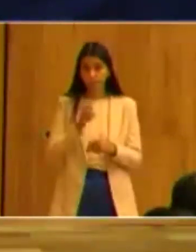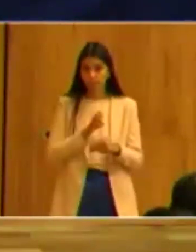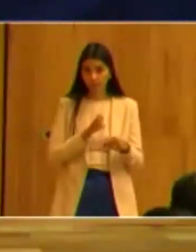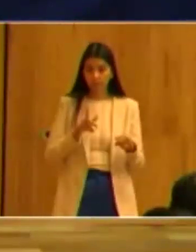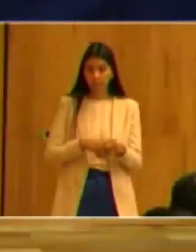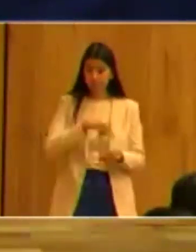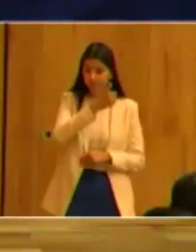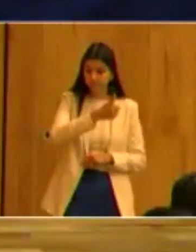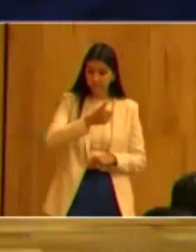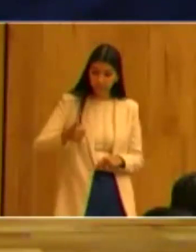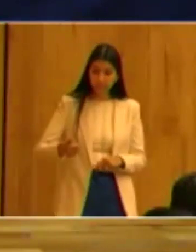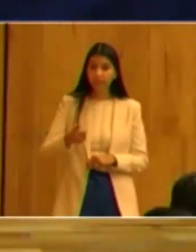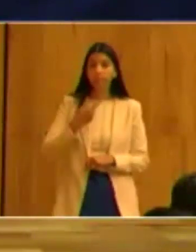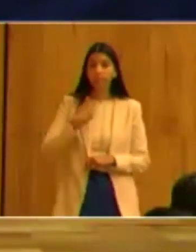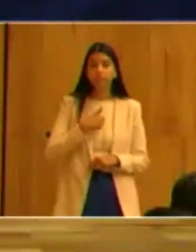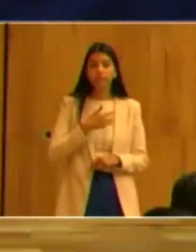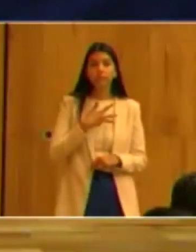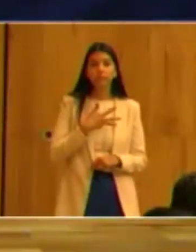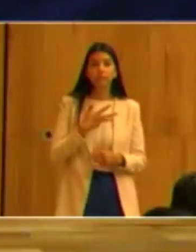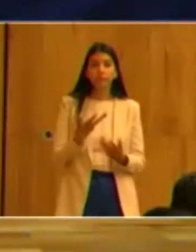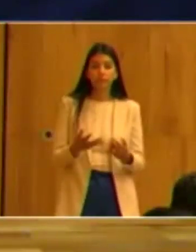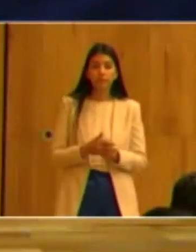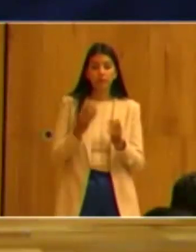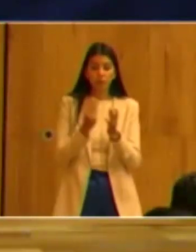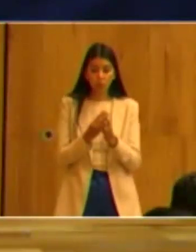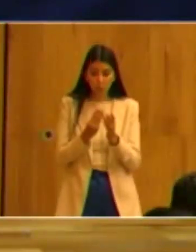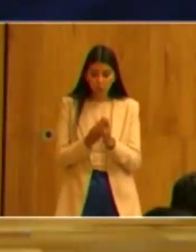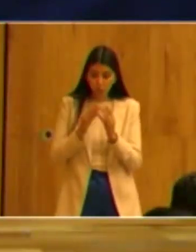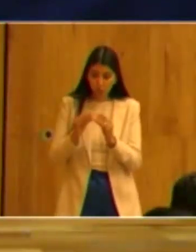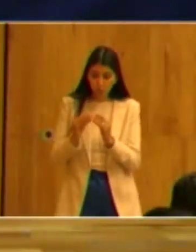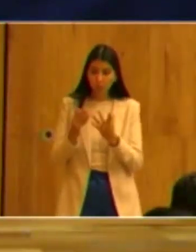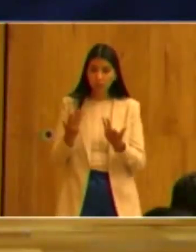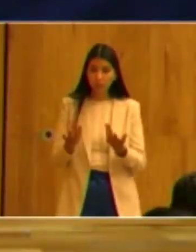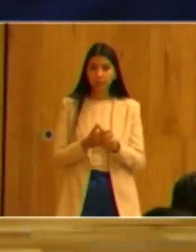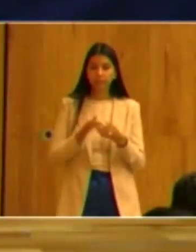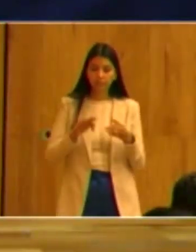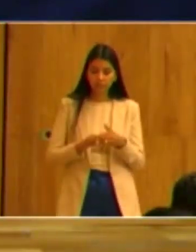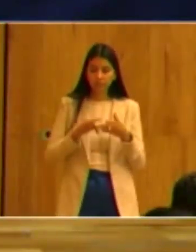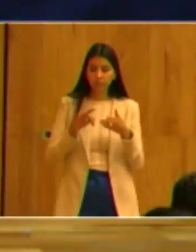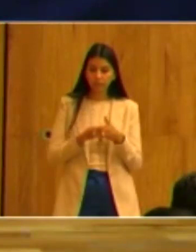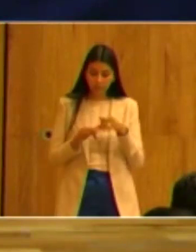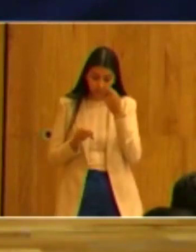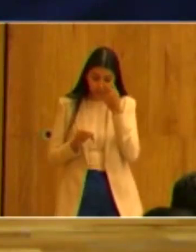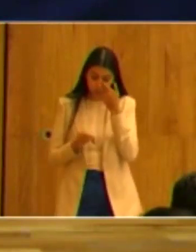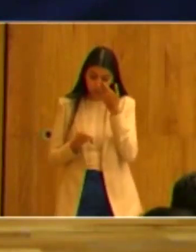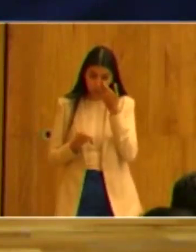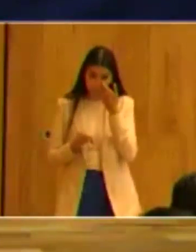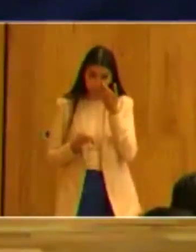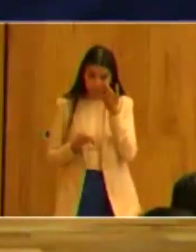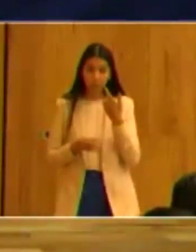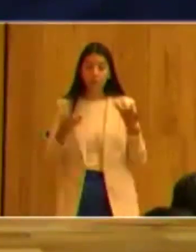de cada uno es que recibimos cursos y capacitación constante donde se nos